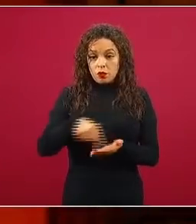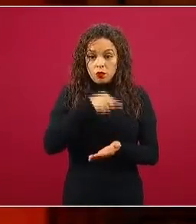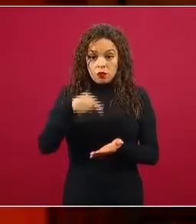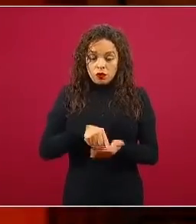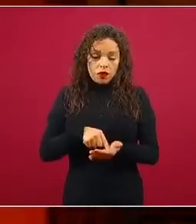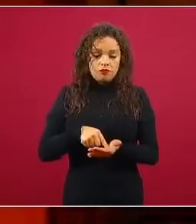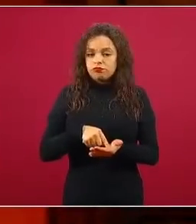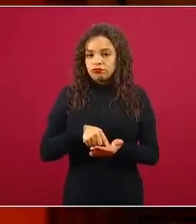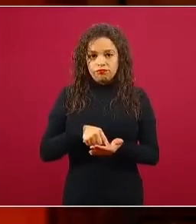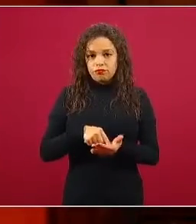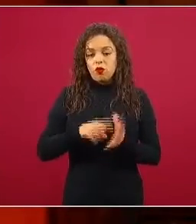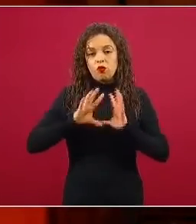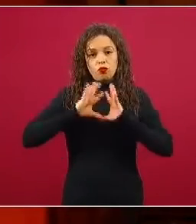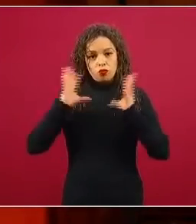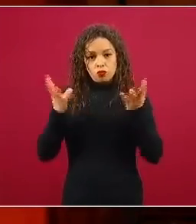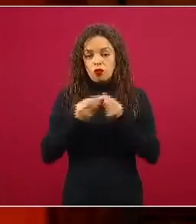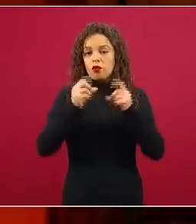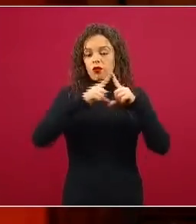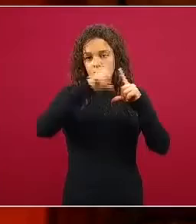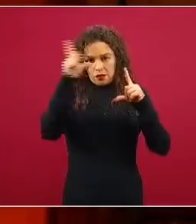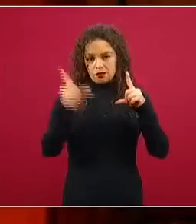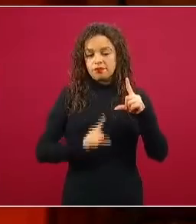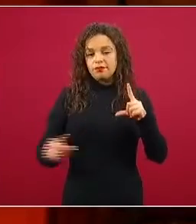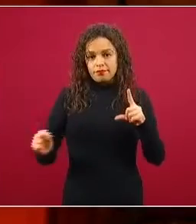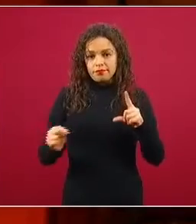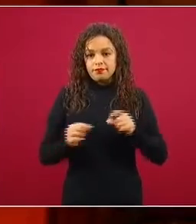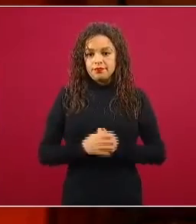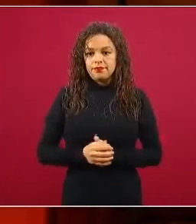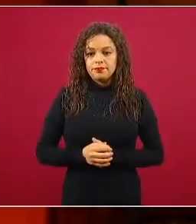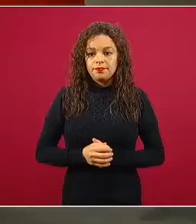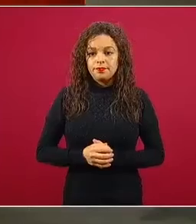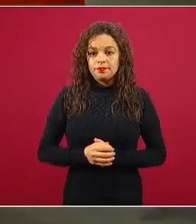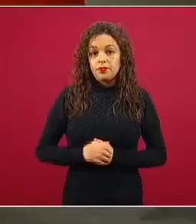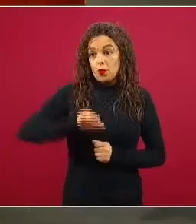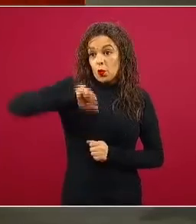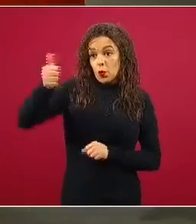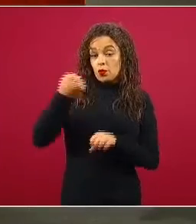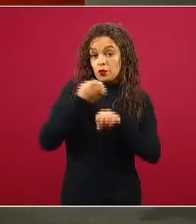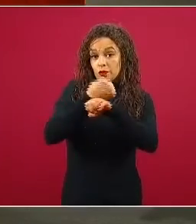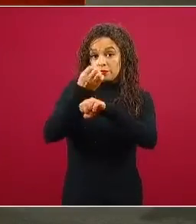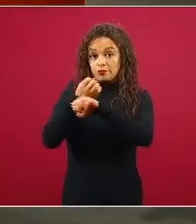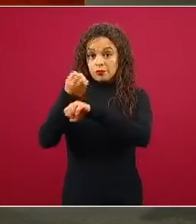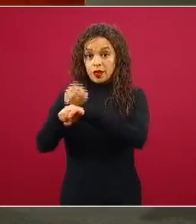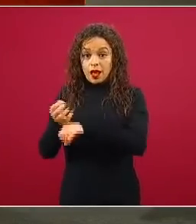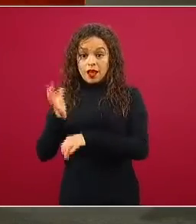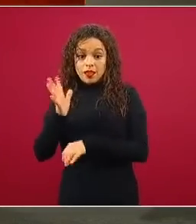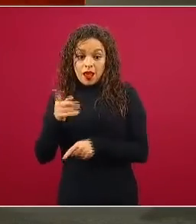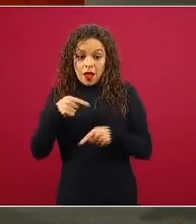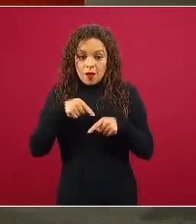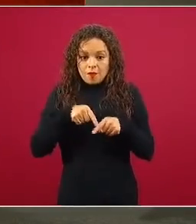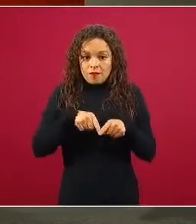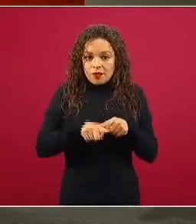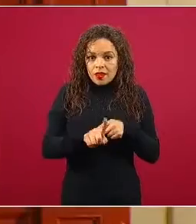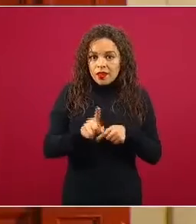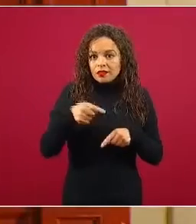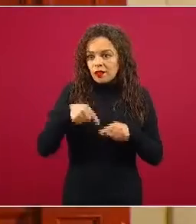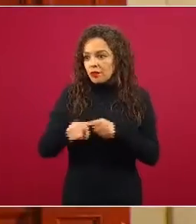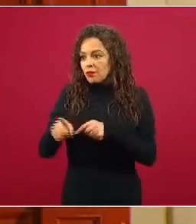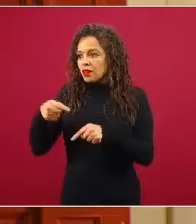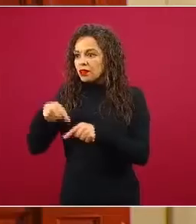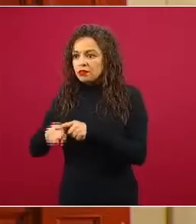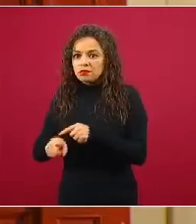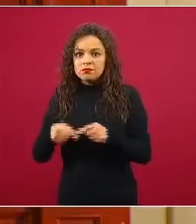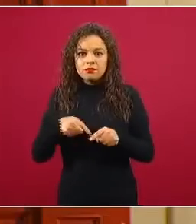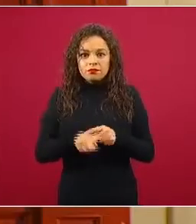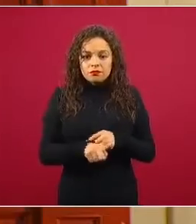parte de ellas, representa a todas, y entonces en la medida que otras entidades federativas empiecen con sus